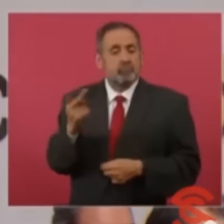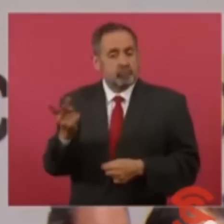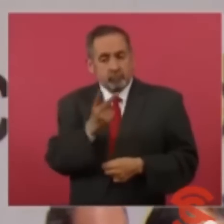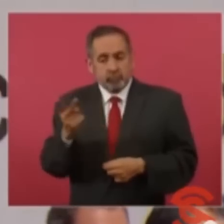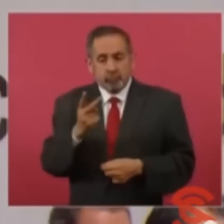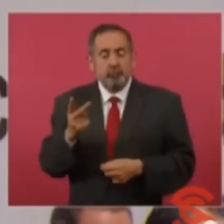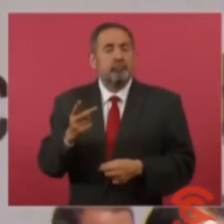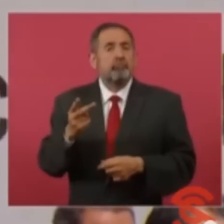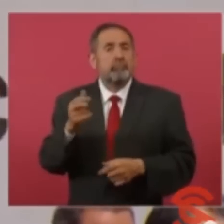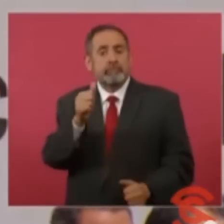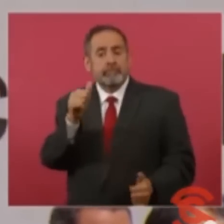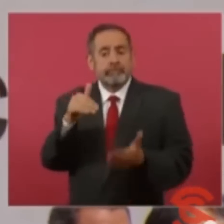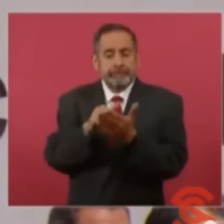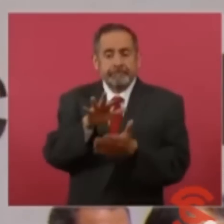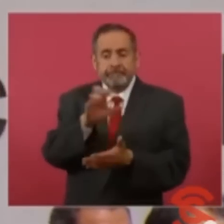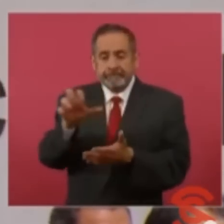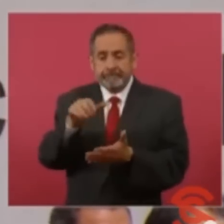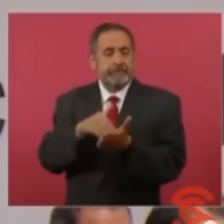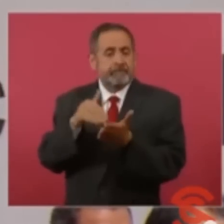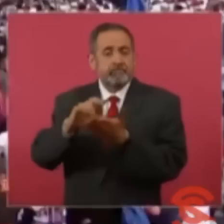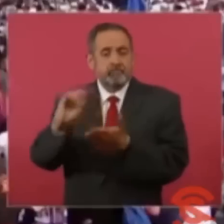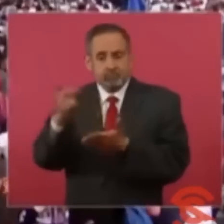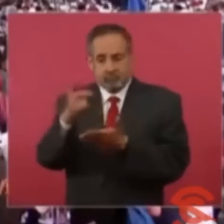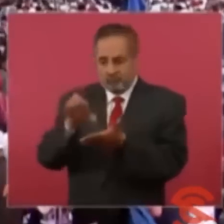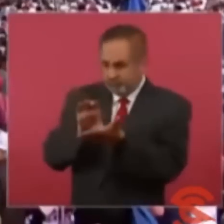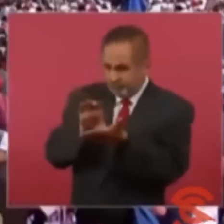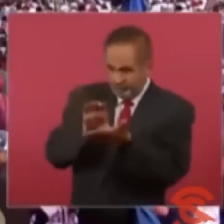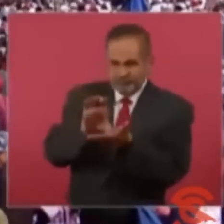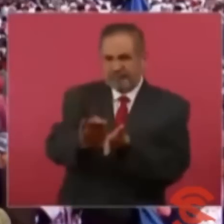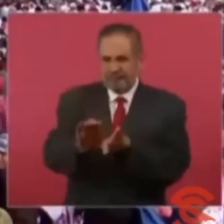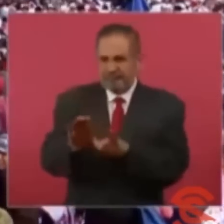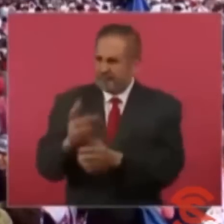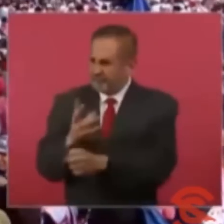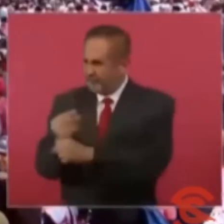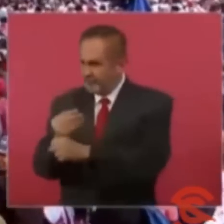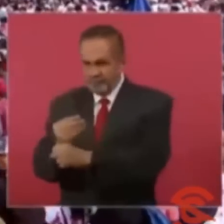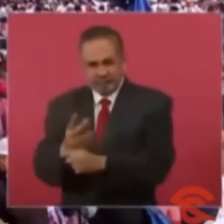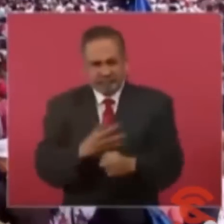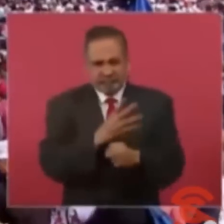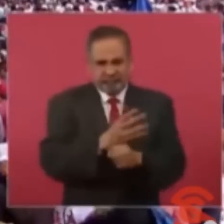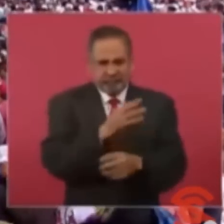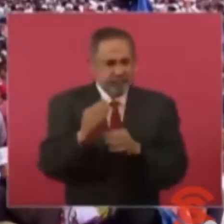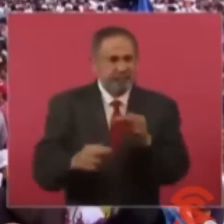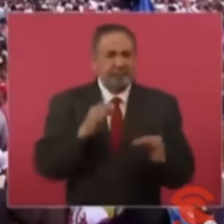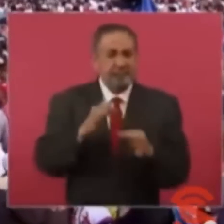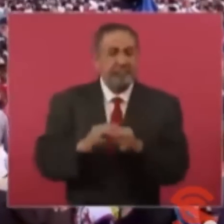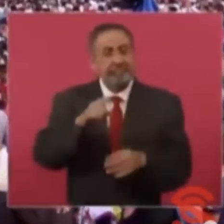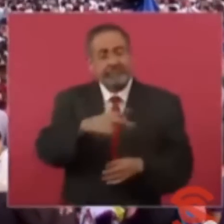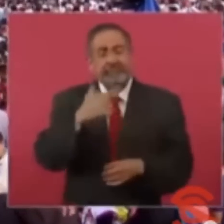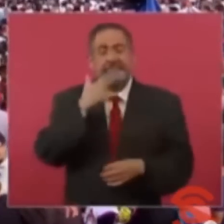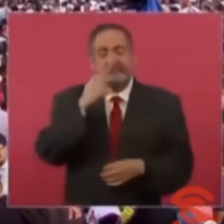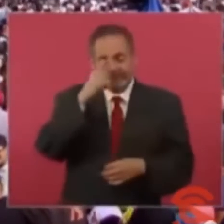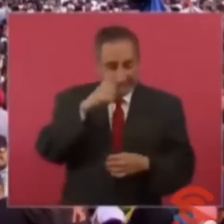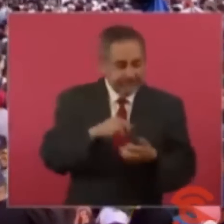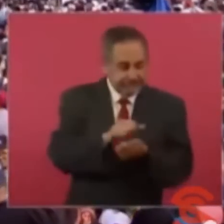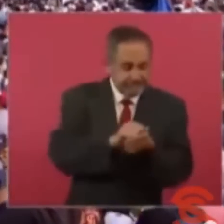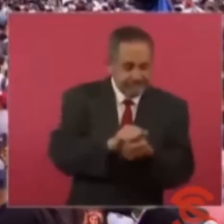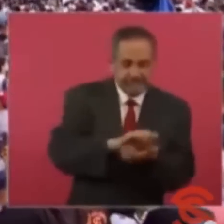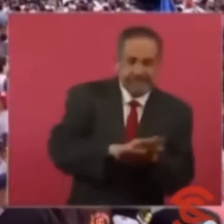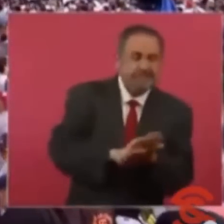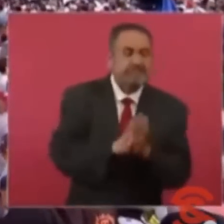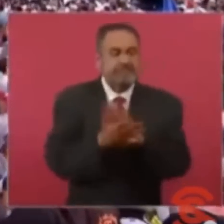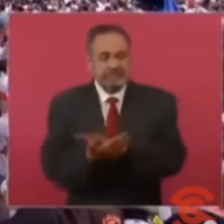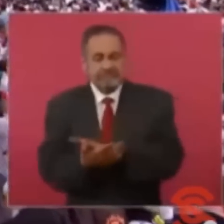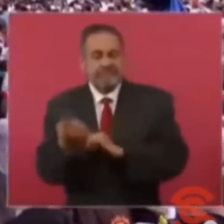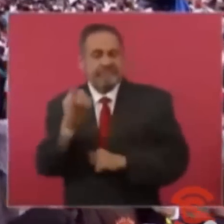de 6,500 millones de dólares y con una capacidad de convertir combustóleo en